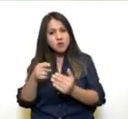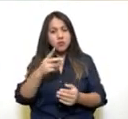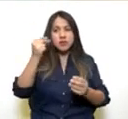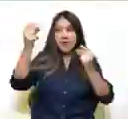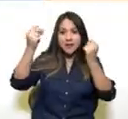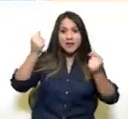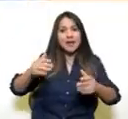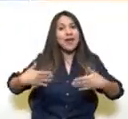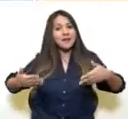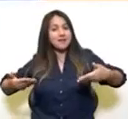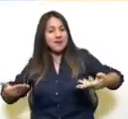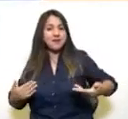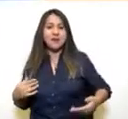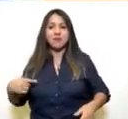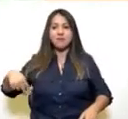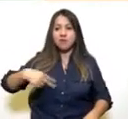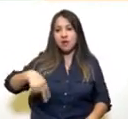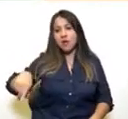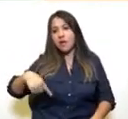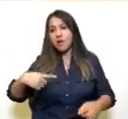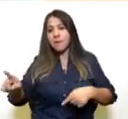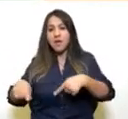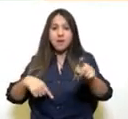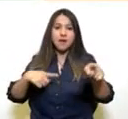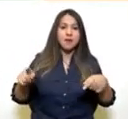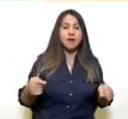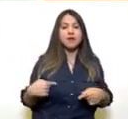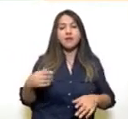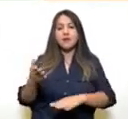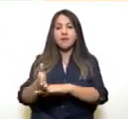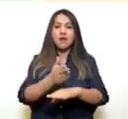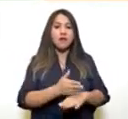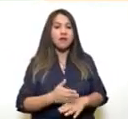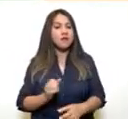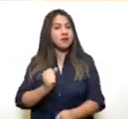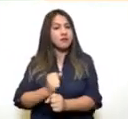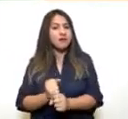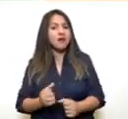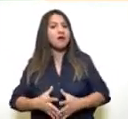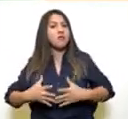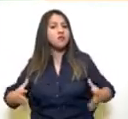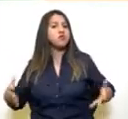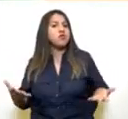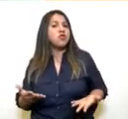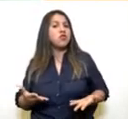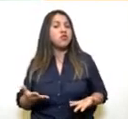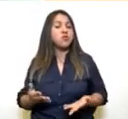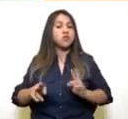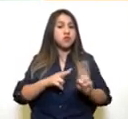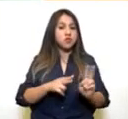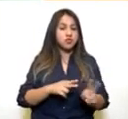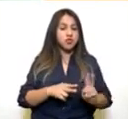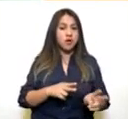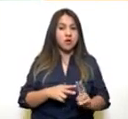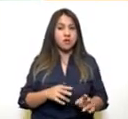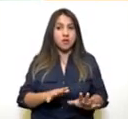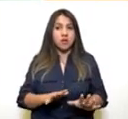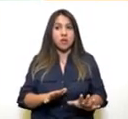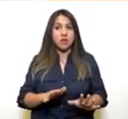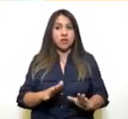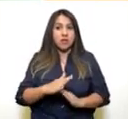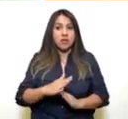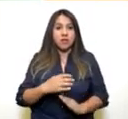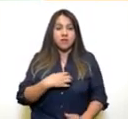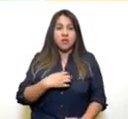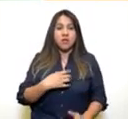una activista de su población me imagino en terreno permanentemente y esto podría inhibir la paralizar la